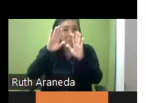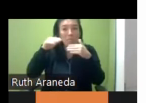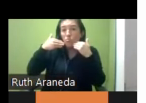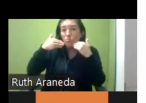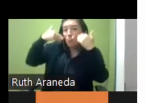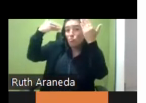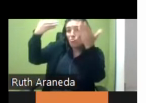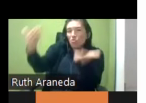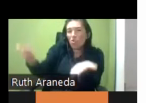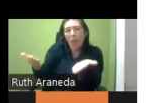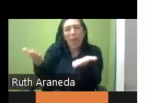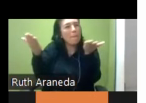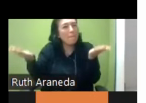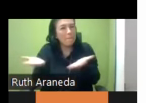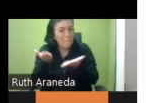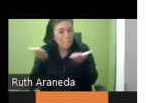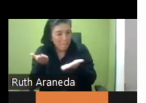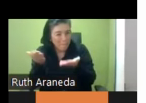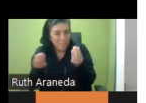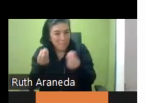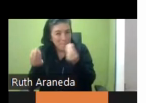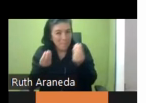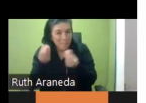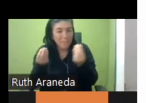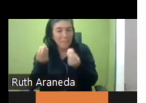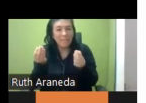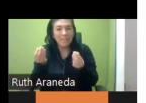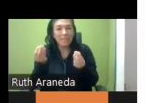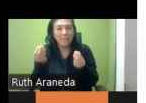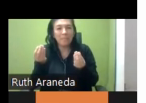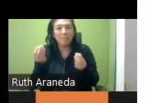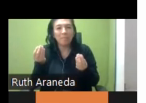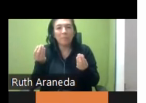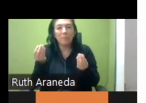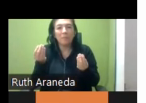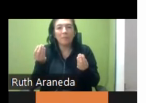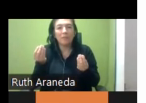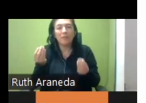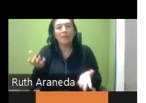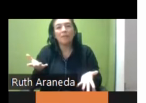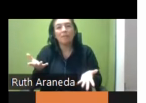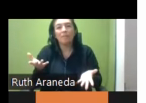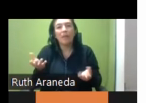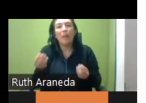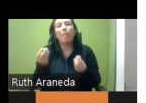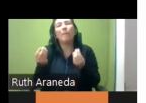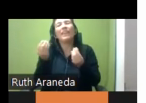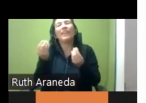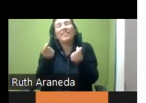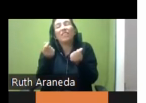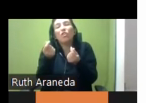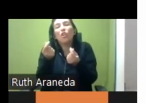como forma eh, de, de, de obsequio